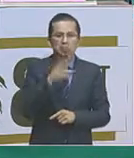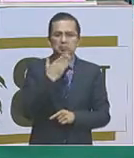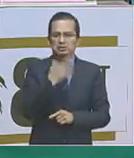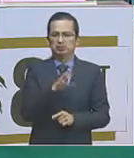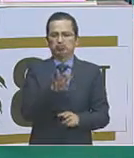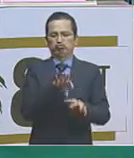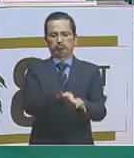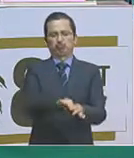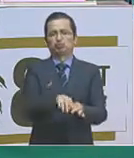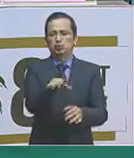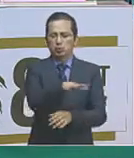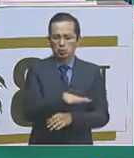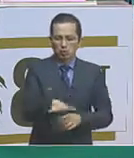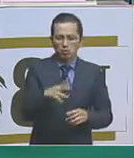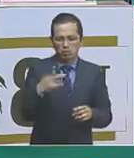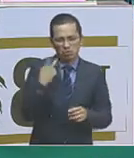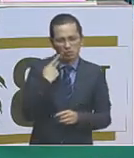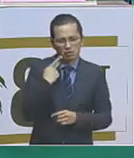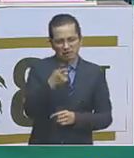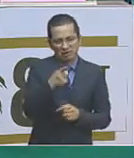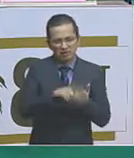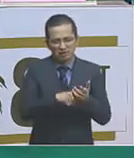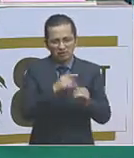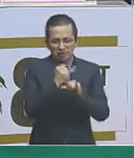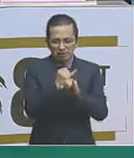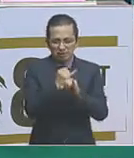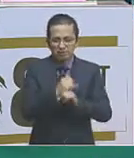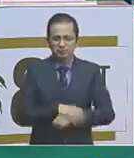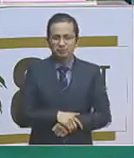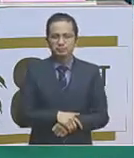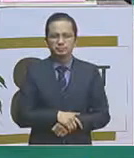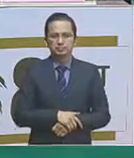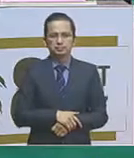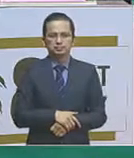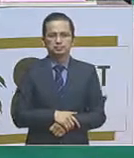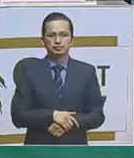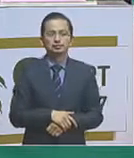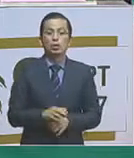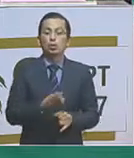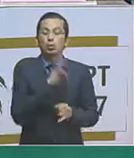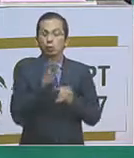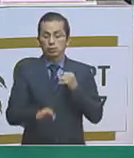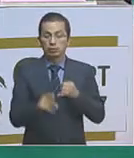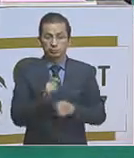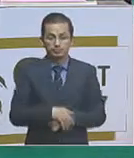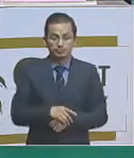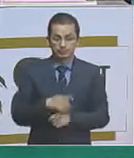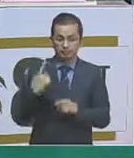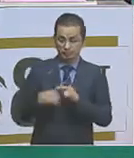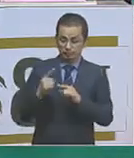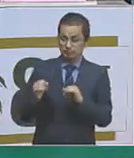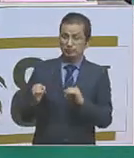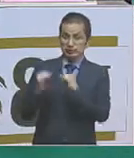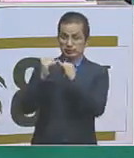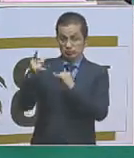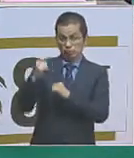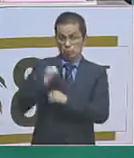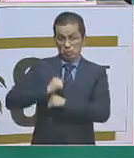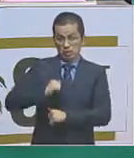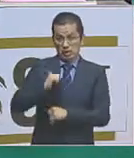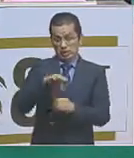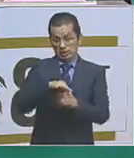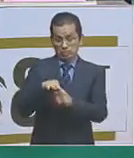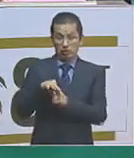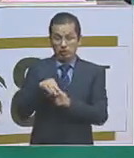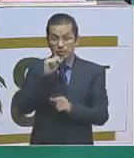a los análisis político y por último las autoridades electorales y otros actores políticos deben seguir